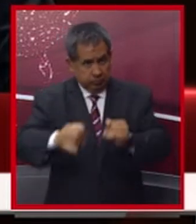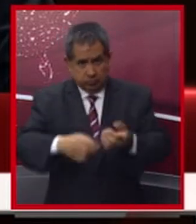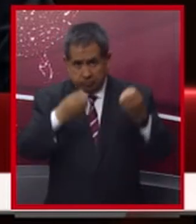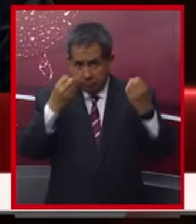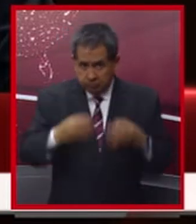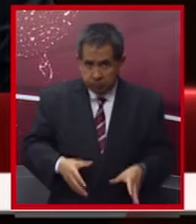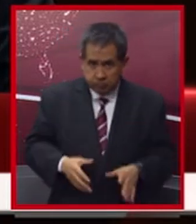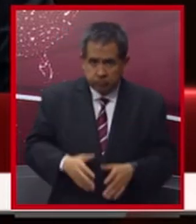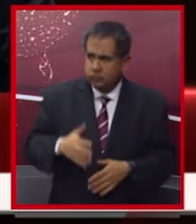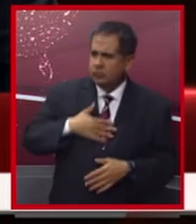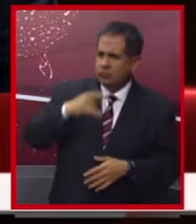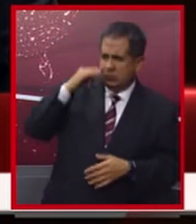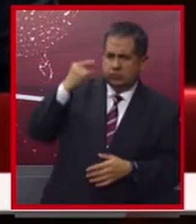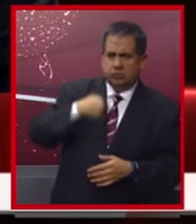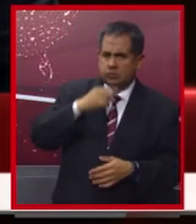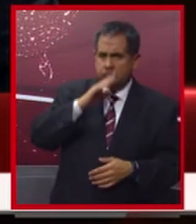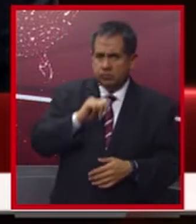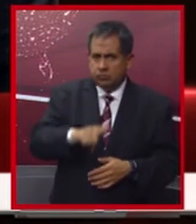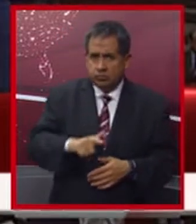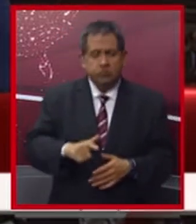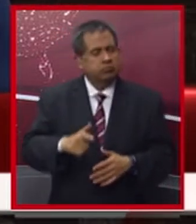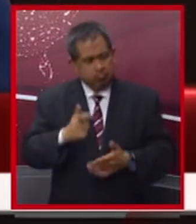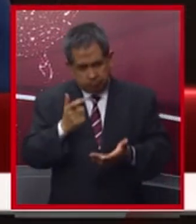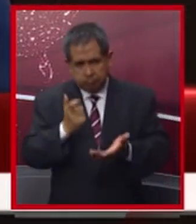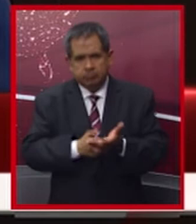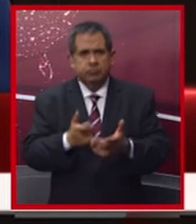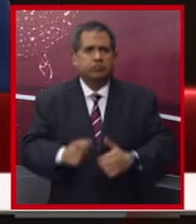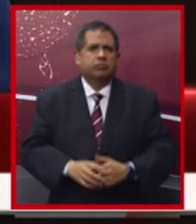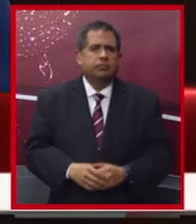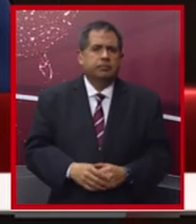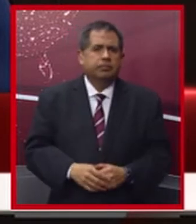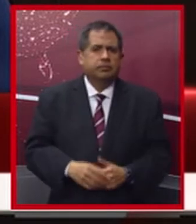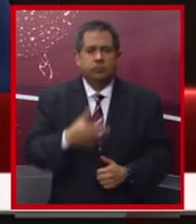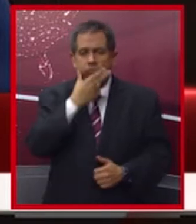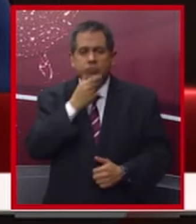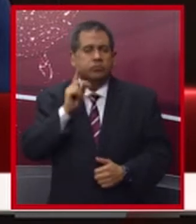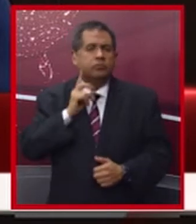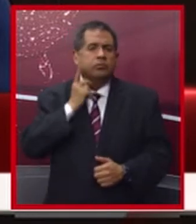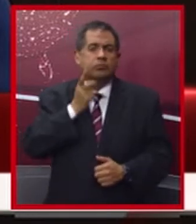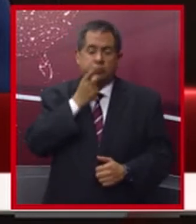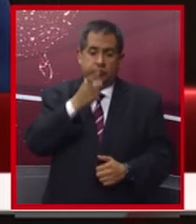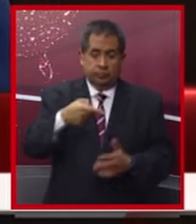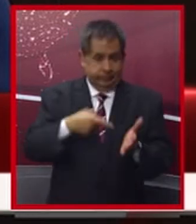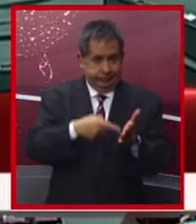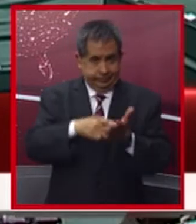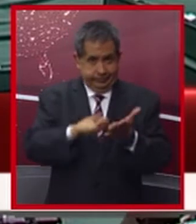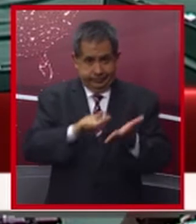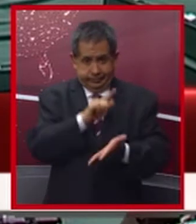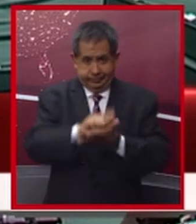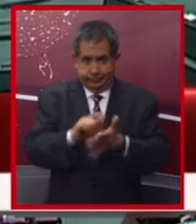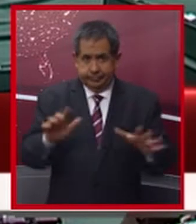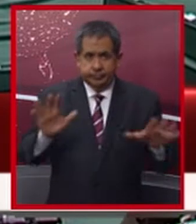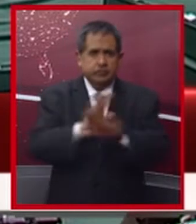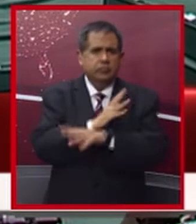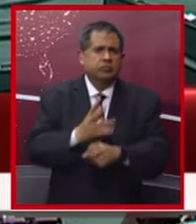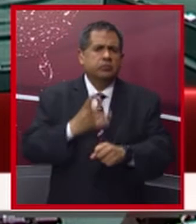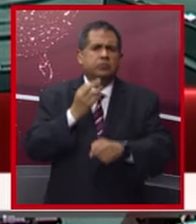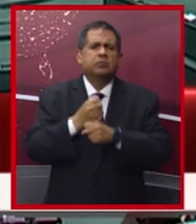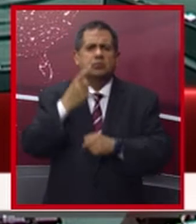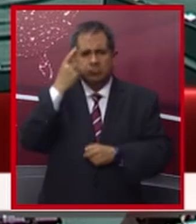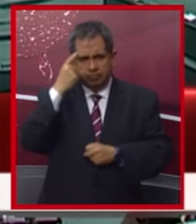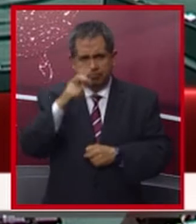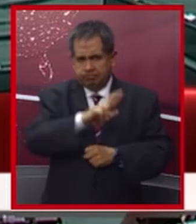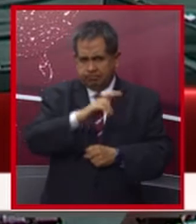o colectivos de los usuarios. Las y los diputados insistieron que estas reformas tienen como objetivo